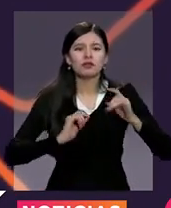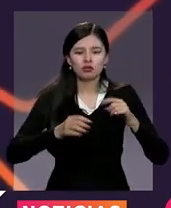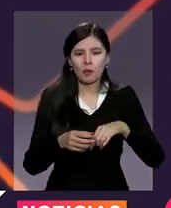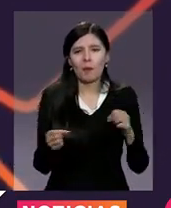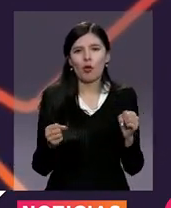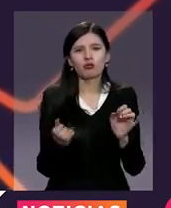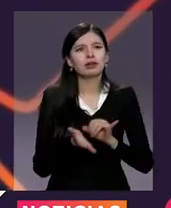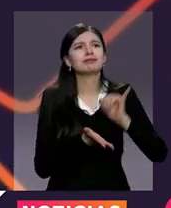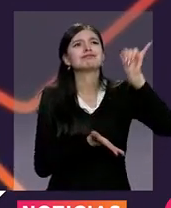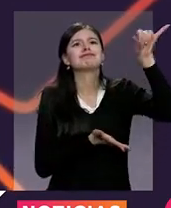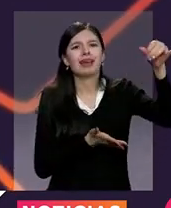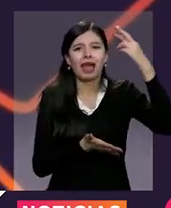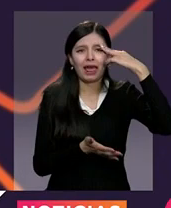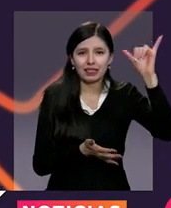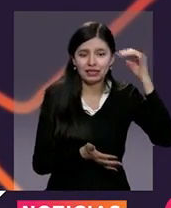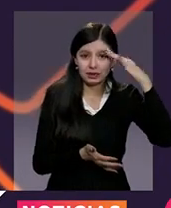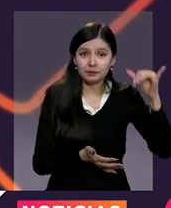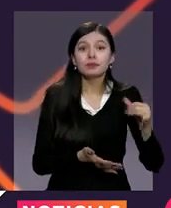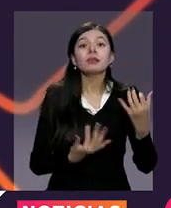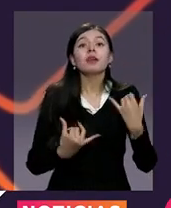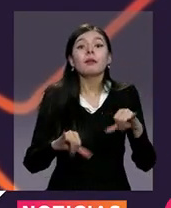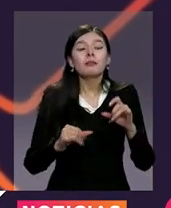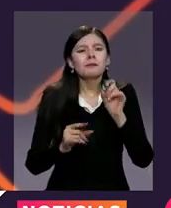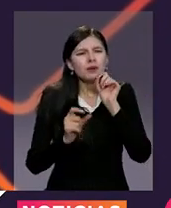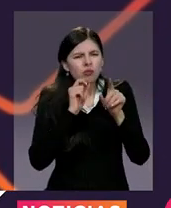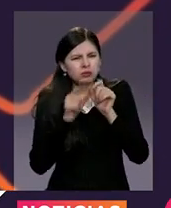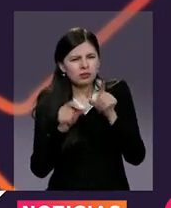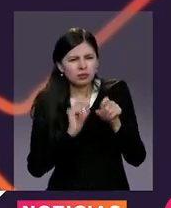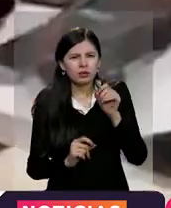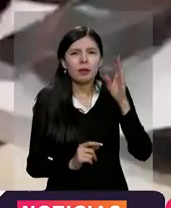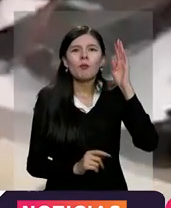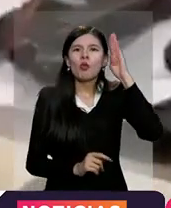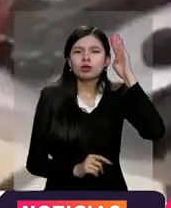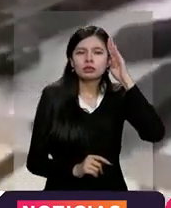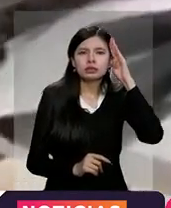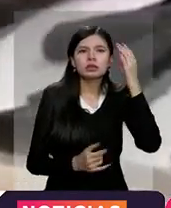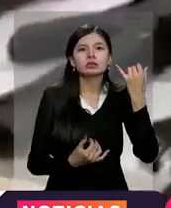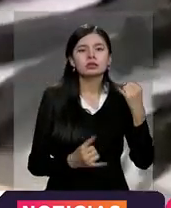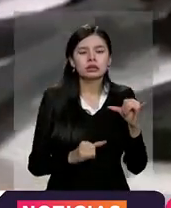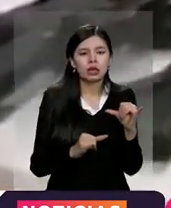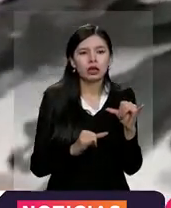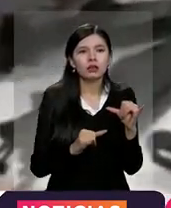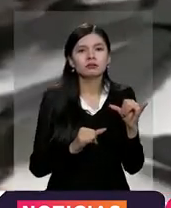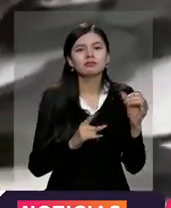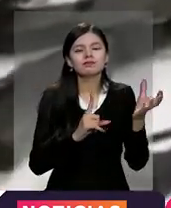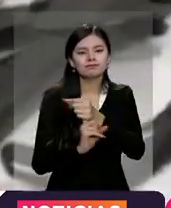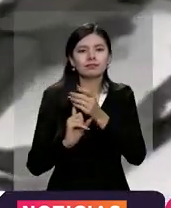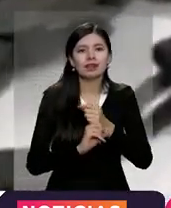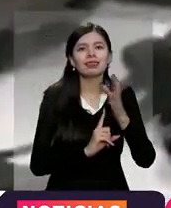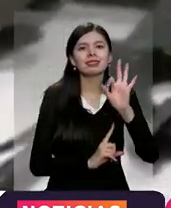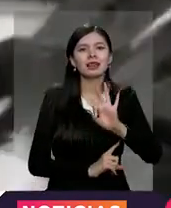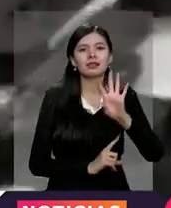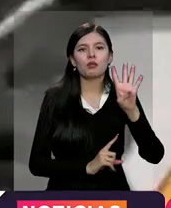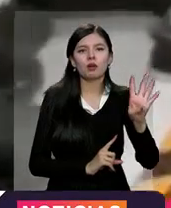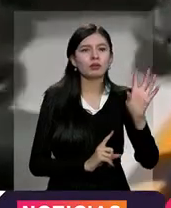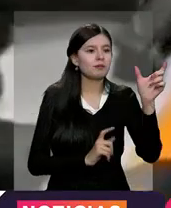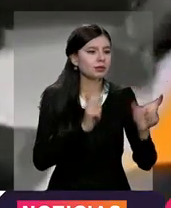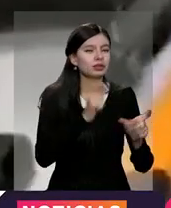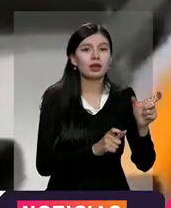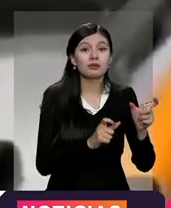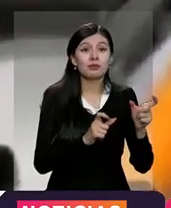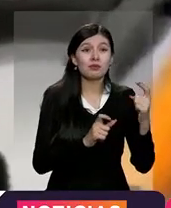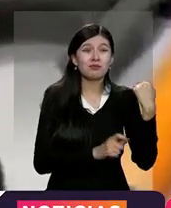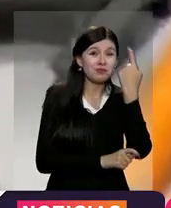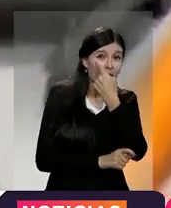de la Policía Nacional, ha habido 22 entrevistas policiales y han sido identificadas 34 personas cuyas identidades no pueden ser